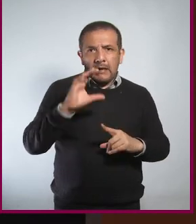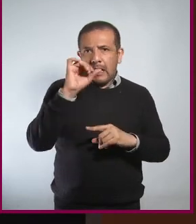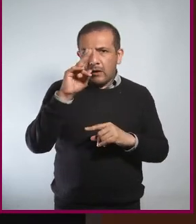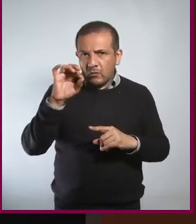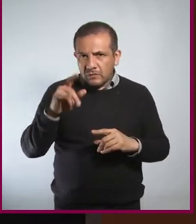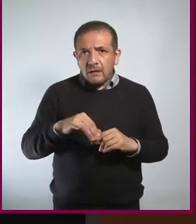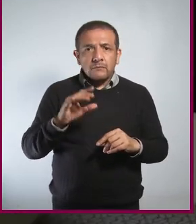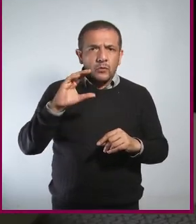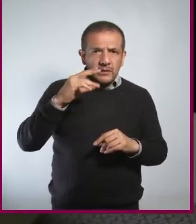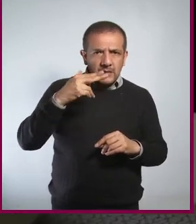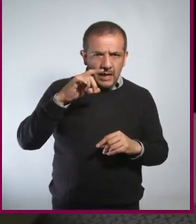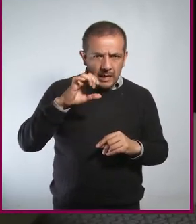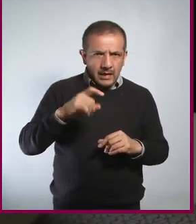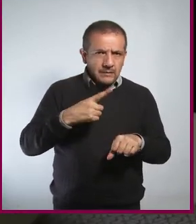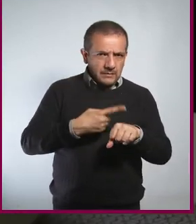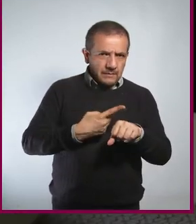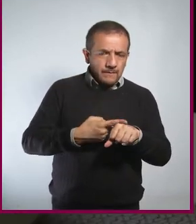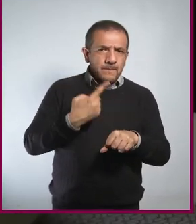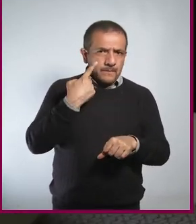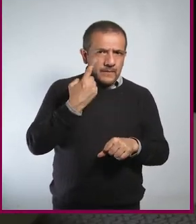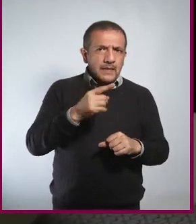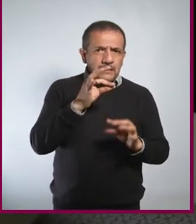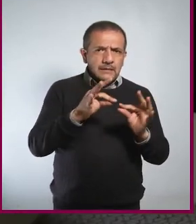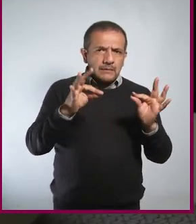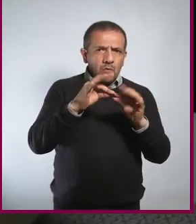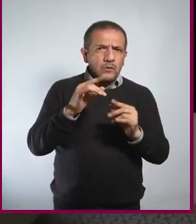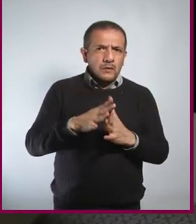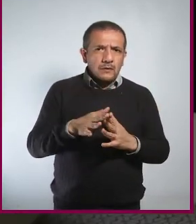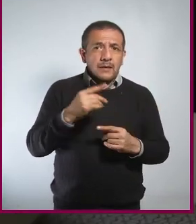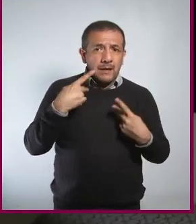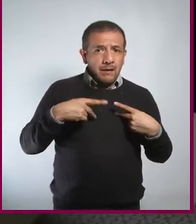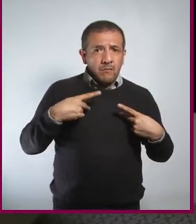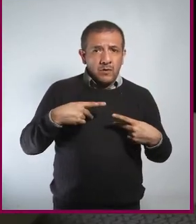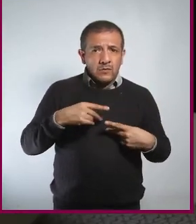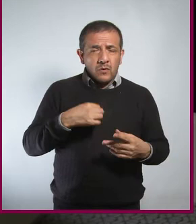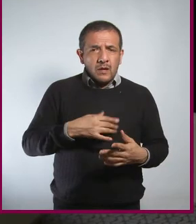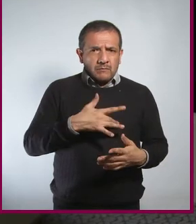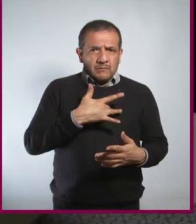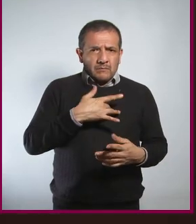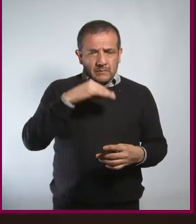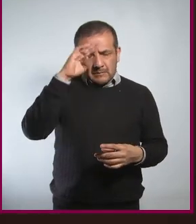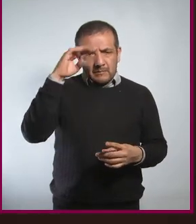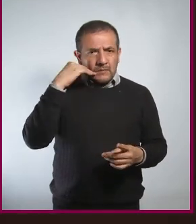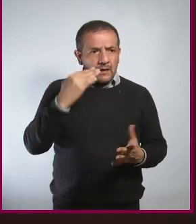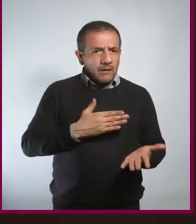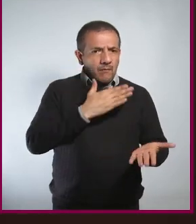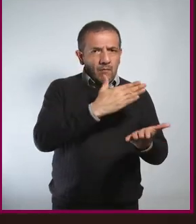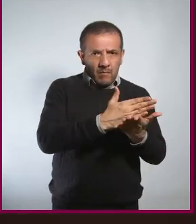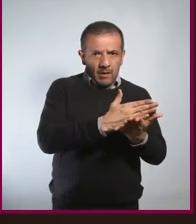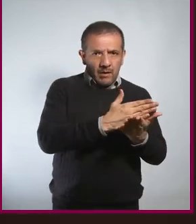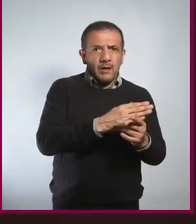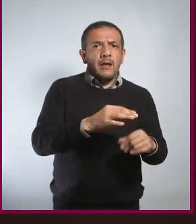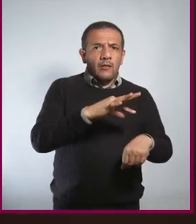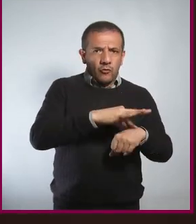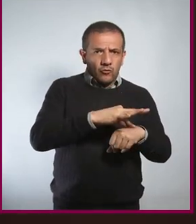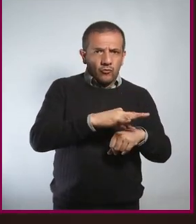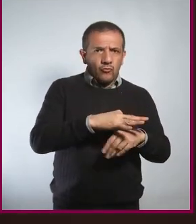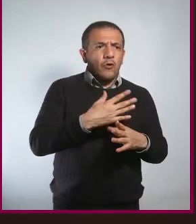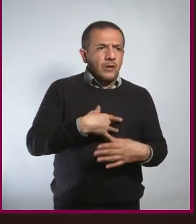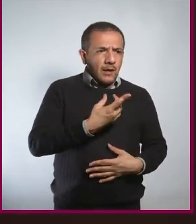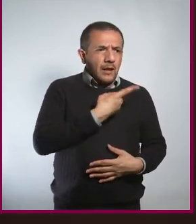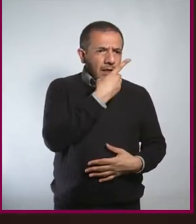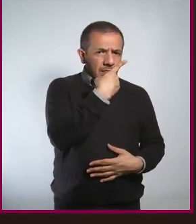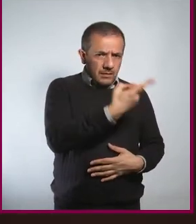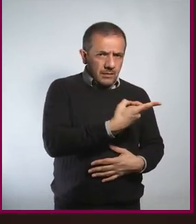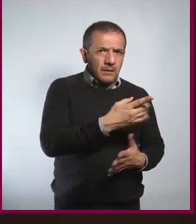enfermedad de Chagas. Entonces es necesario, imprescindible, que la persona acuda a valoración médica y que esto lo verbalice al médico o